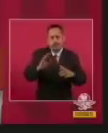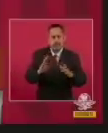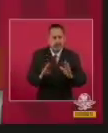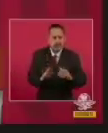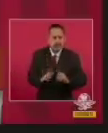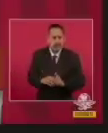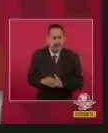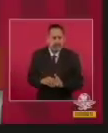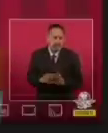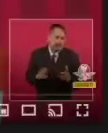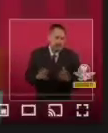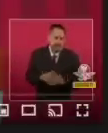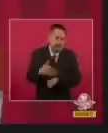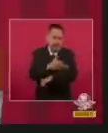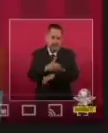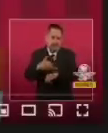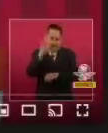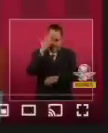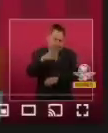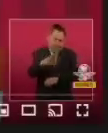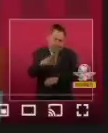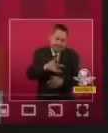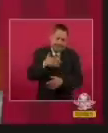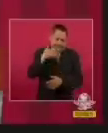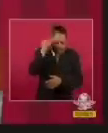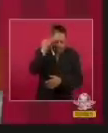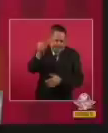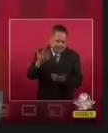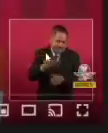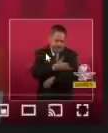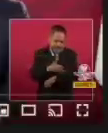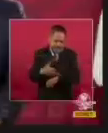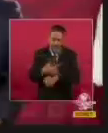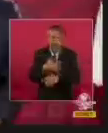están, pues ya usted imagina,